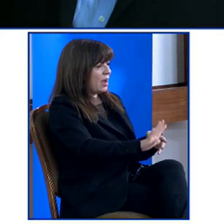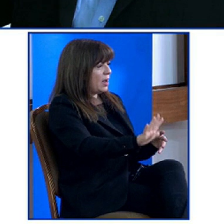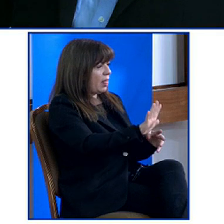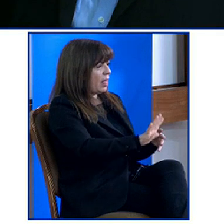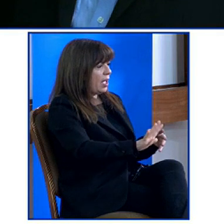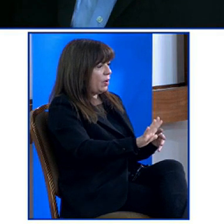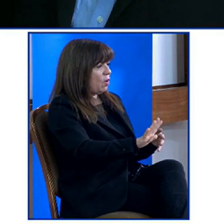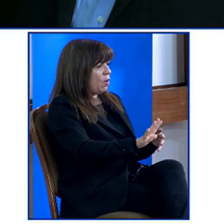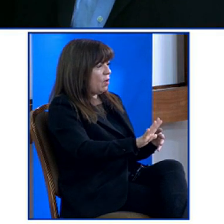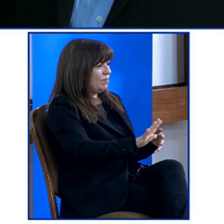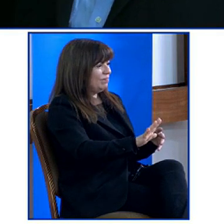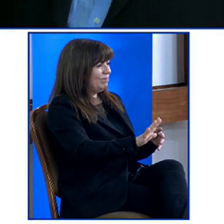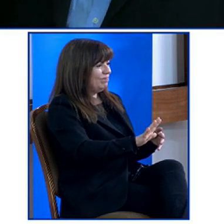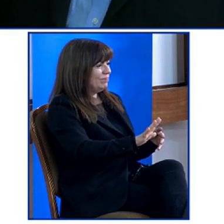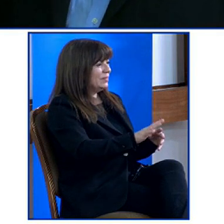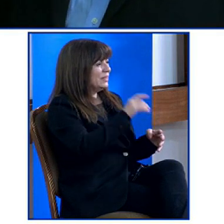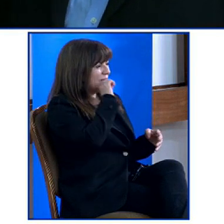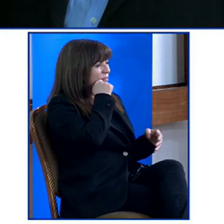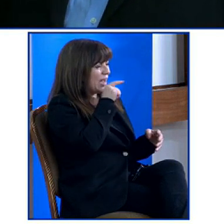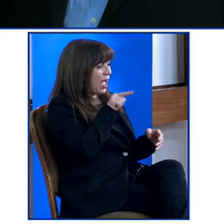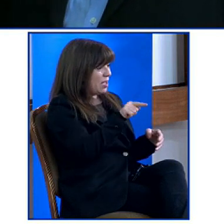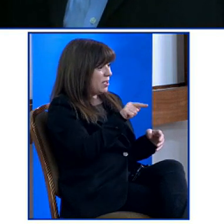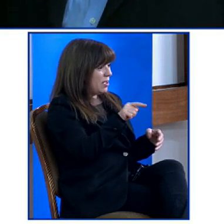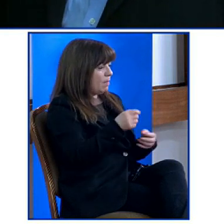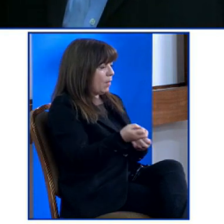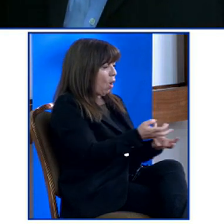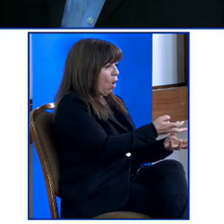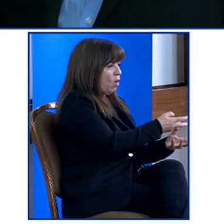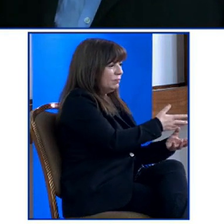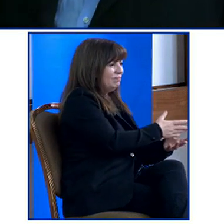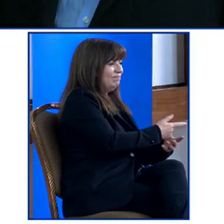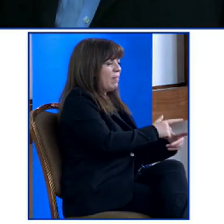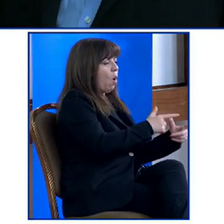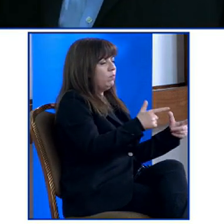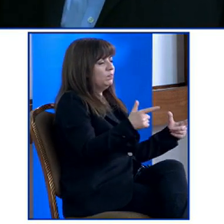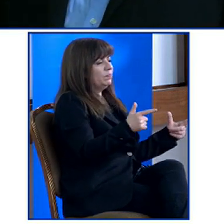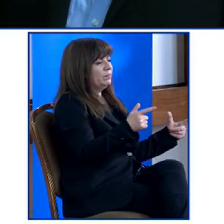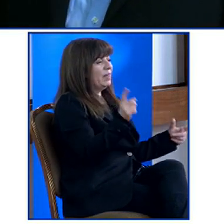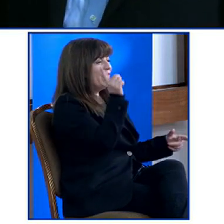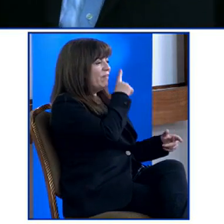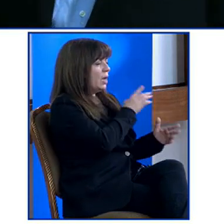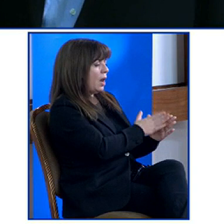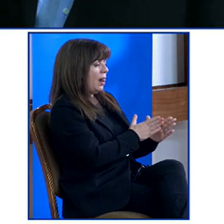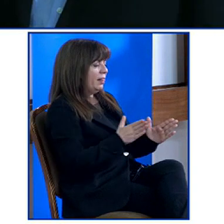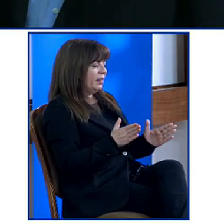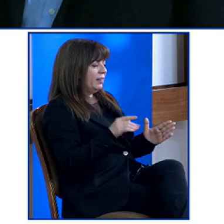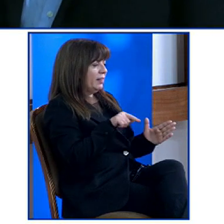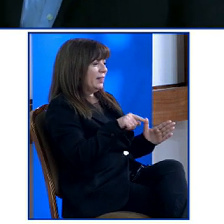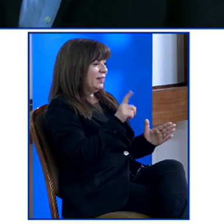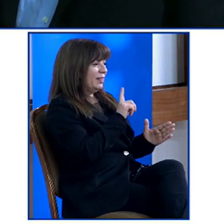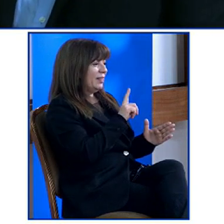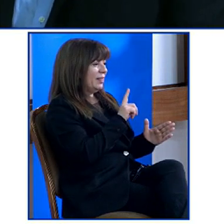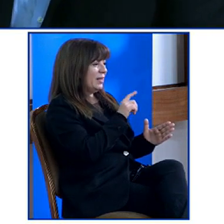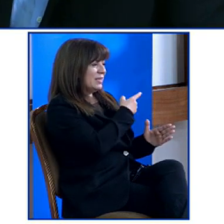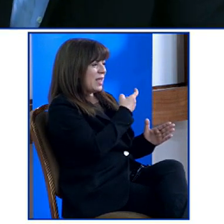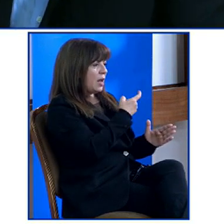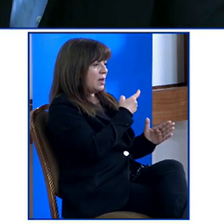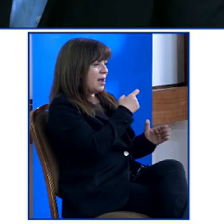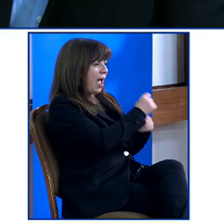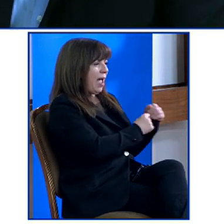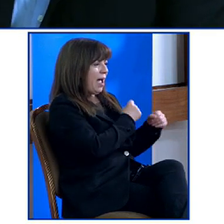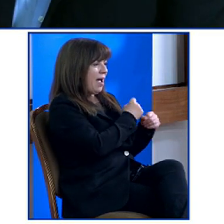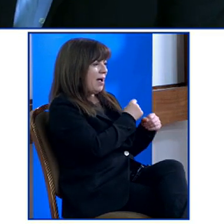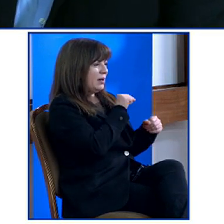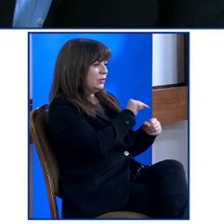a estos incrementos que pueden variar en la temperatura a final de siglo, entre el escenario más óptimo, en el cual